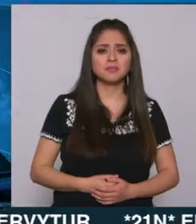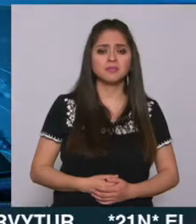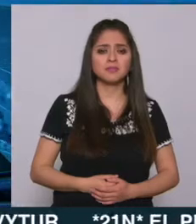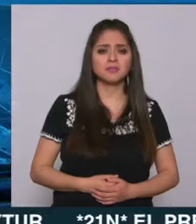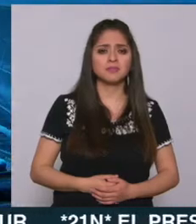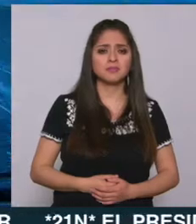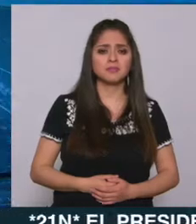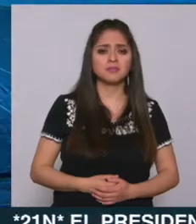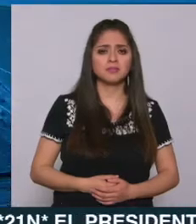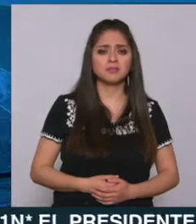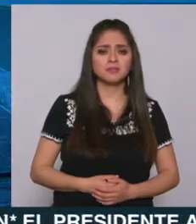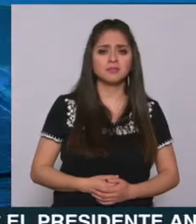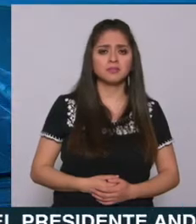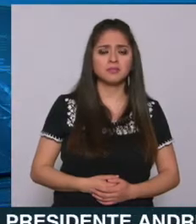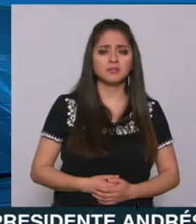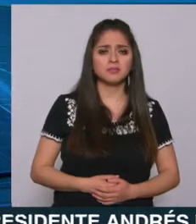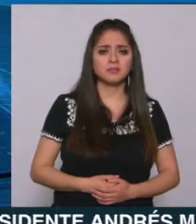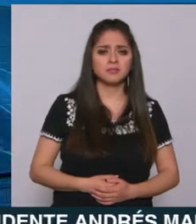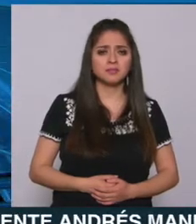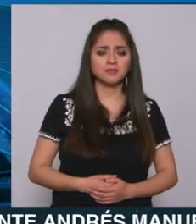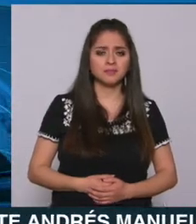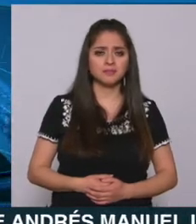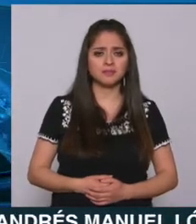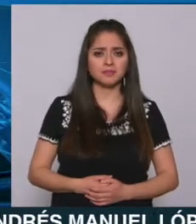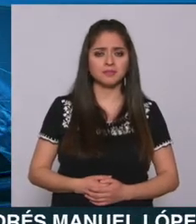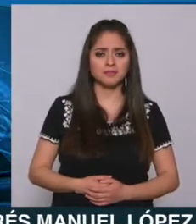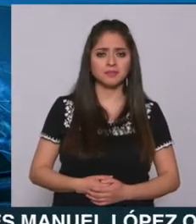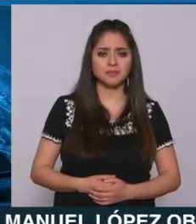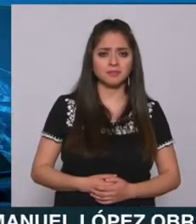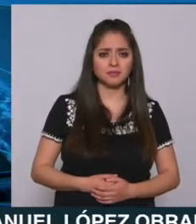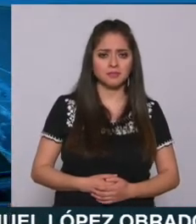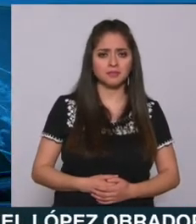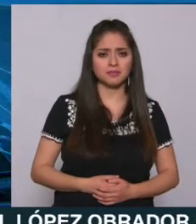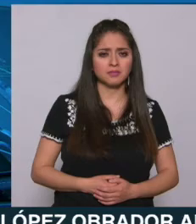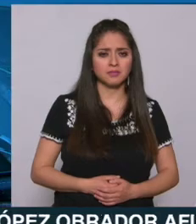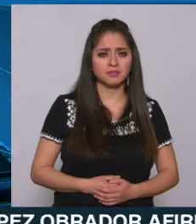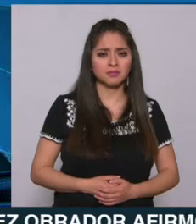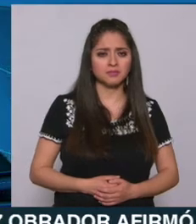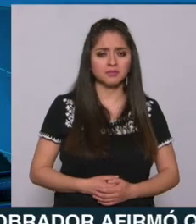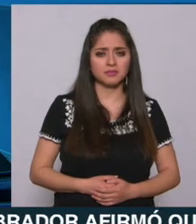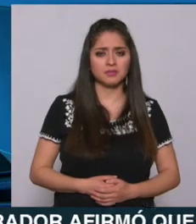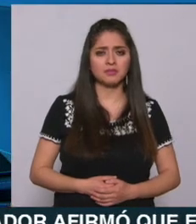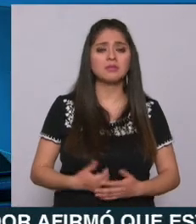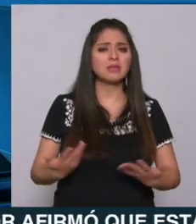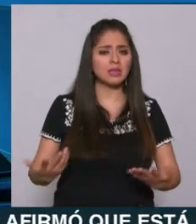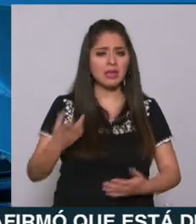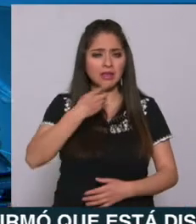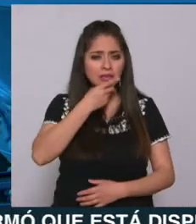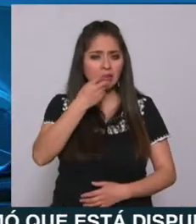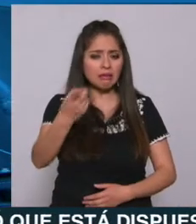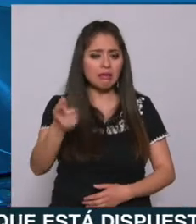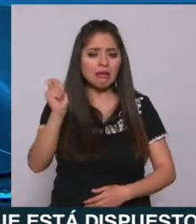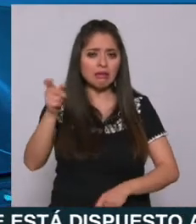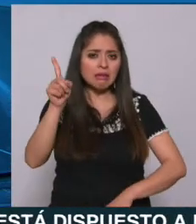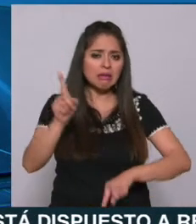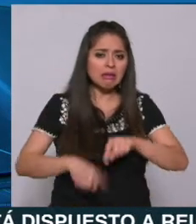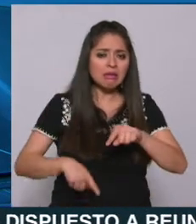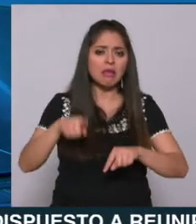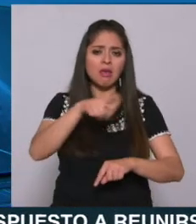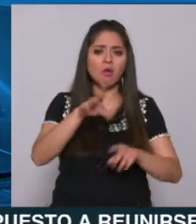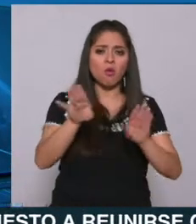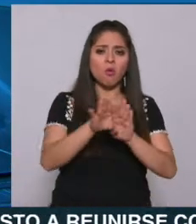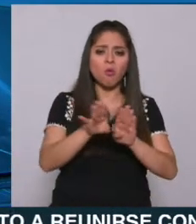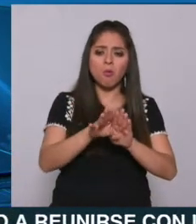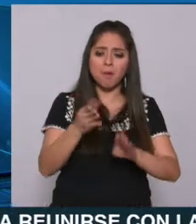despatologizar este trámite en el sentido de que no tendrían por qué pedirle dictámenes